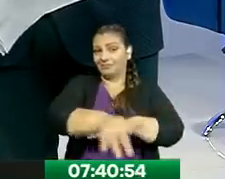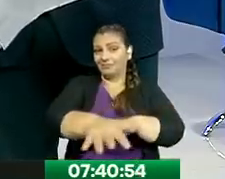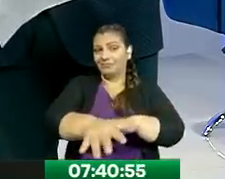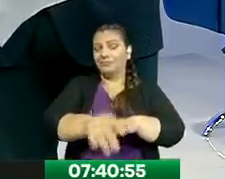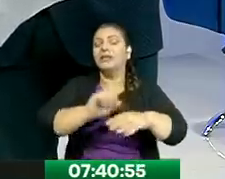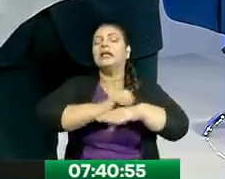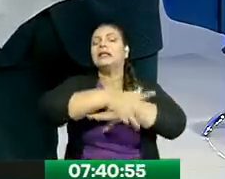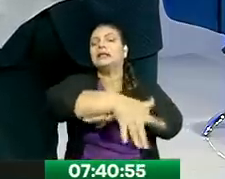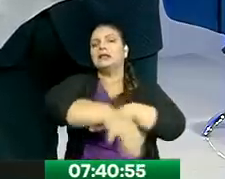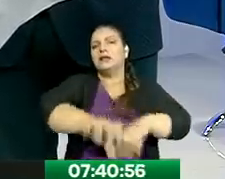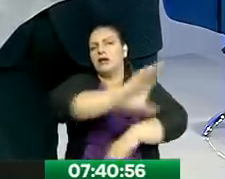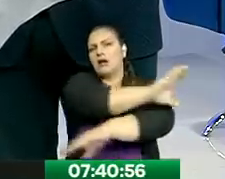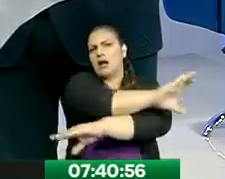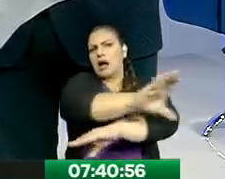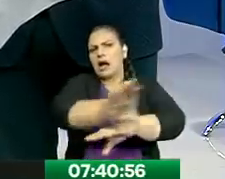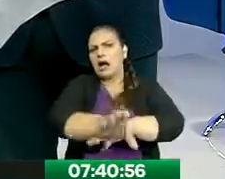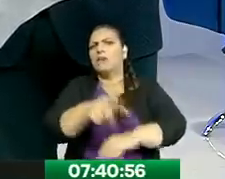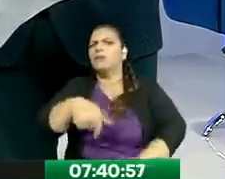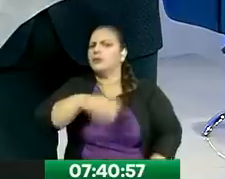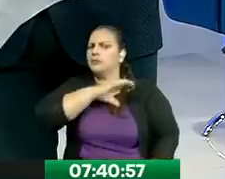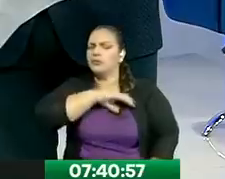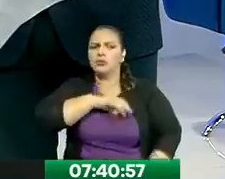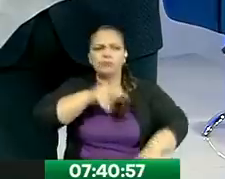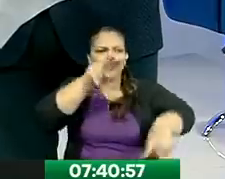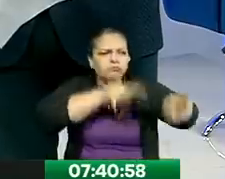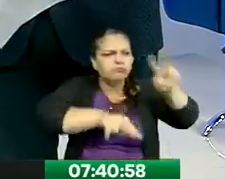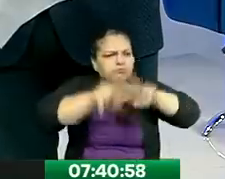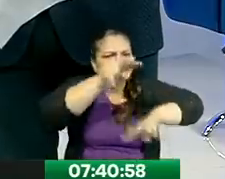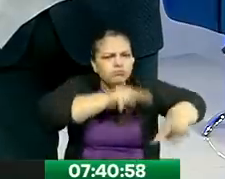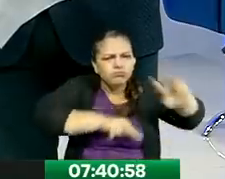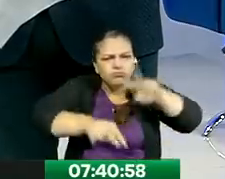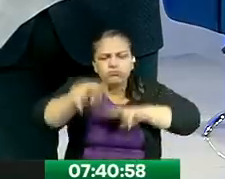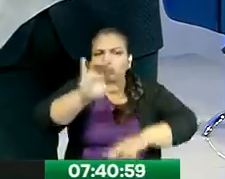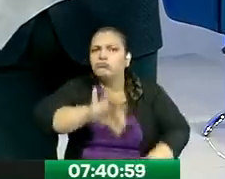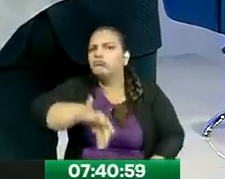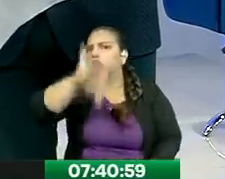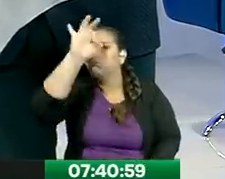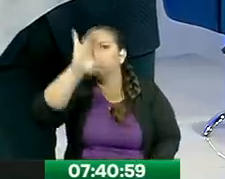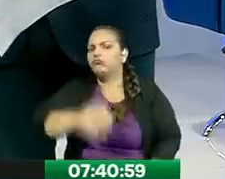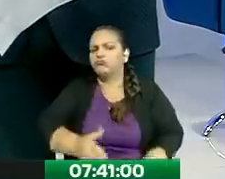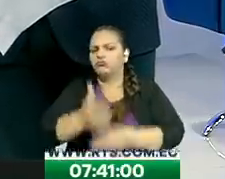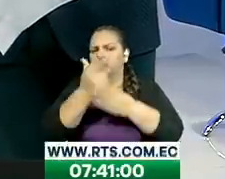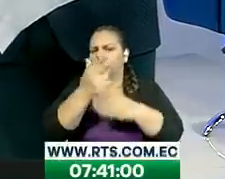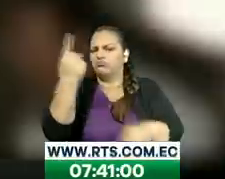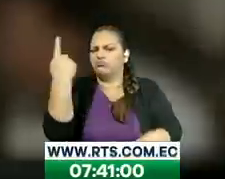armas de fuego y otros artículos presumiblemente robados